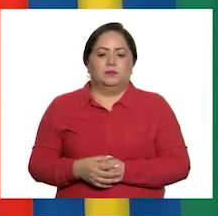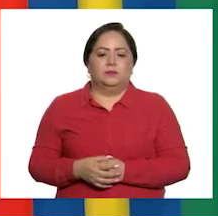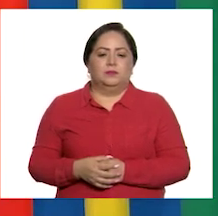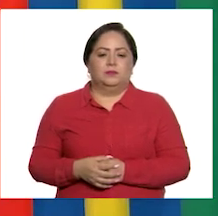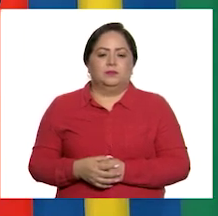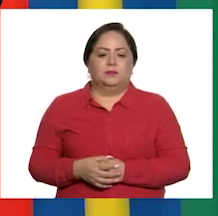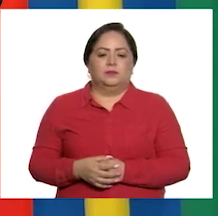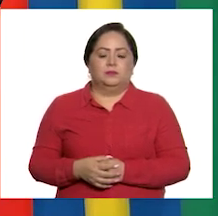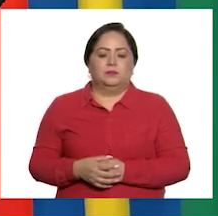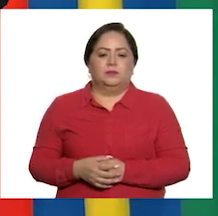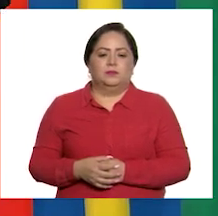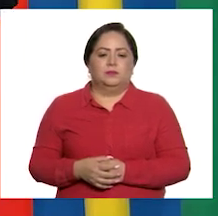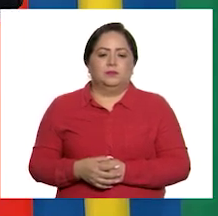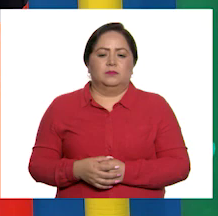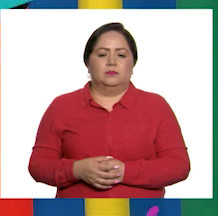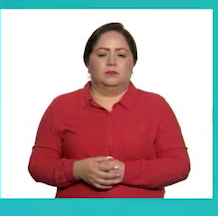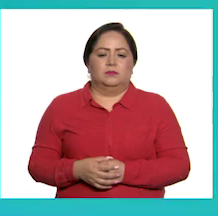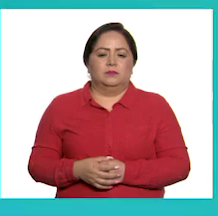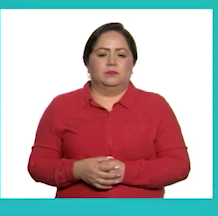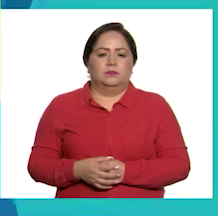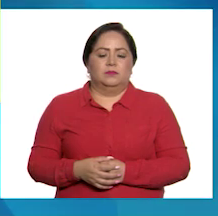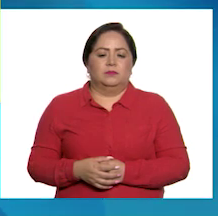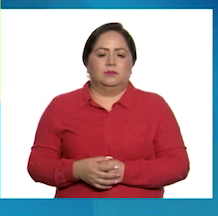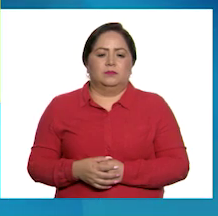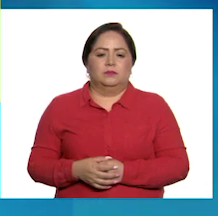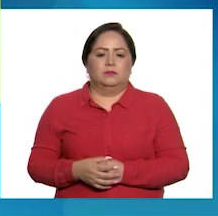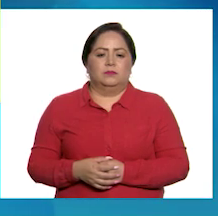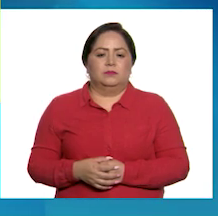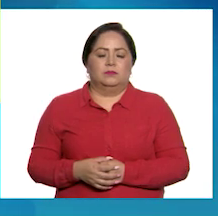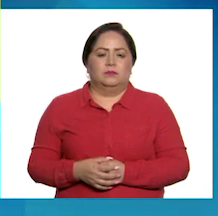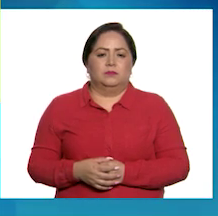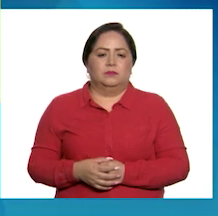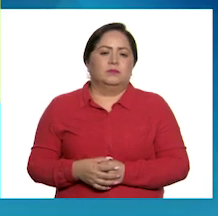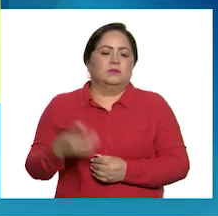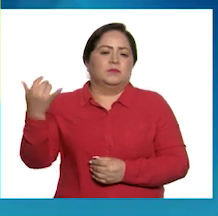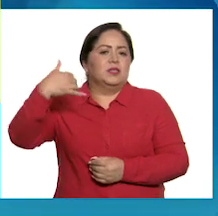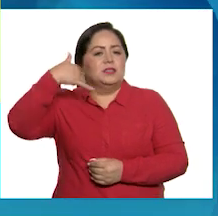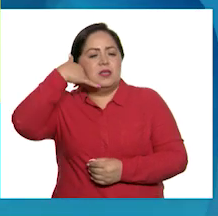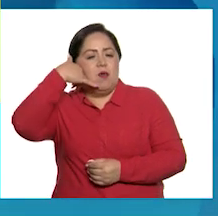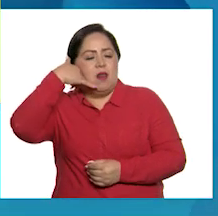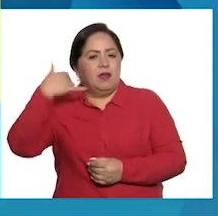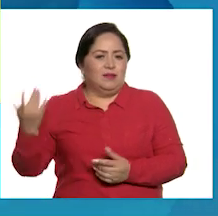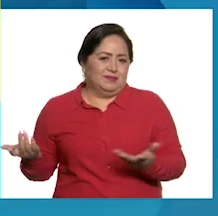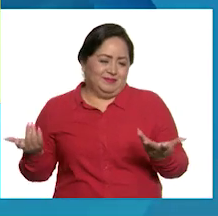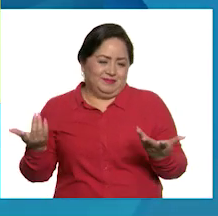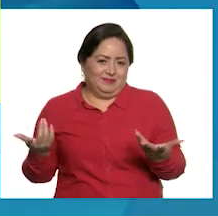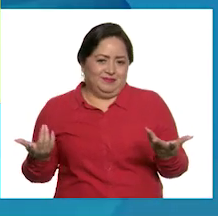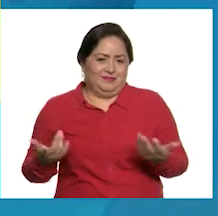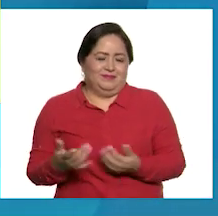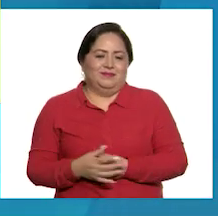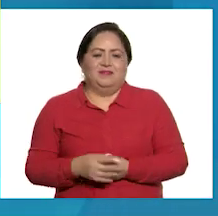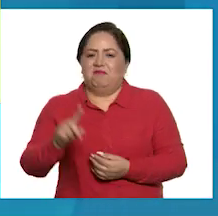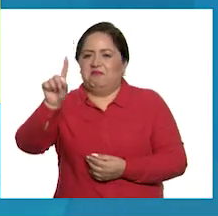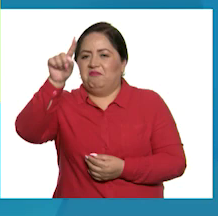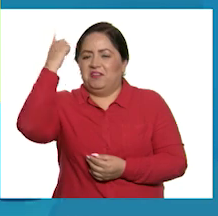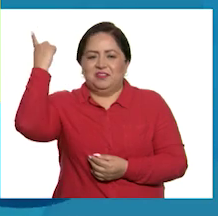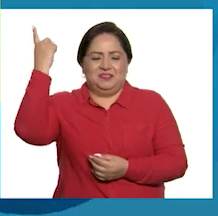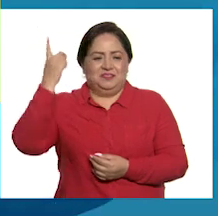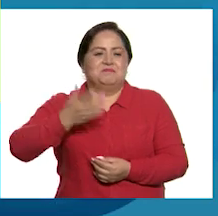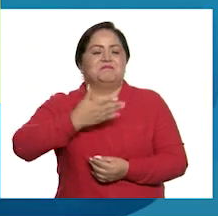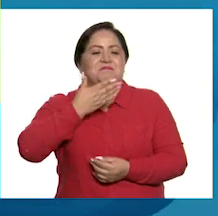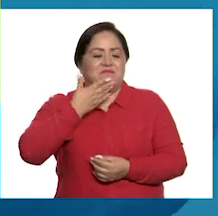¿qué voy a mostrar aquí? ¿Cómo se llama este aparato que estoy mostrando? Pues es un celular. Es facilísimo.